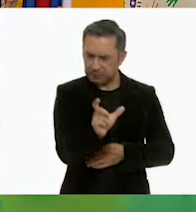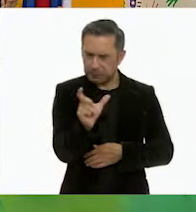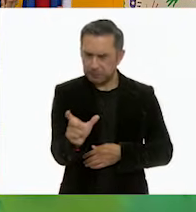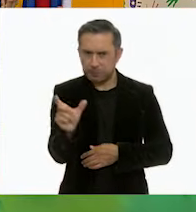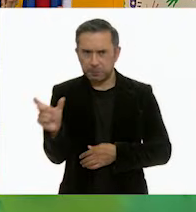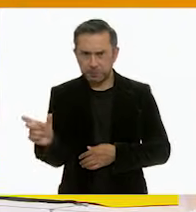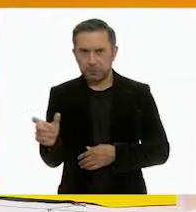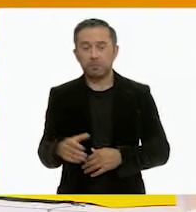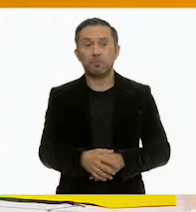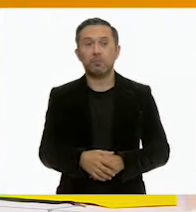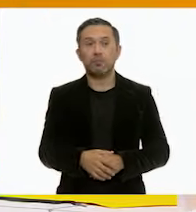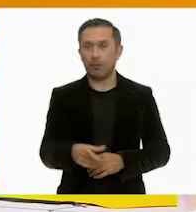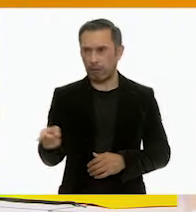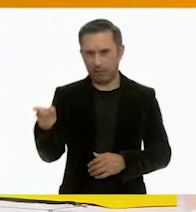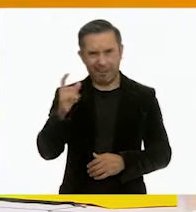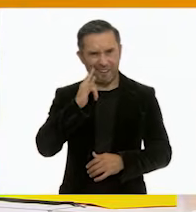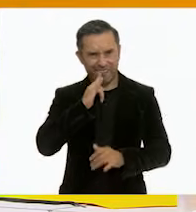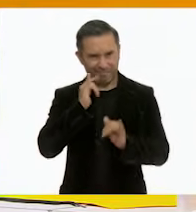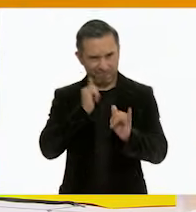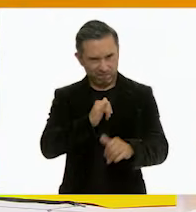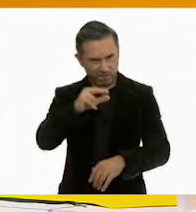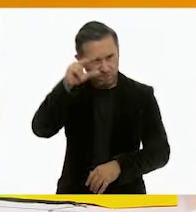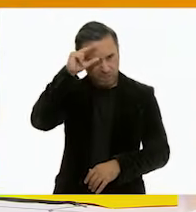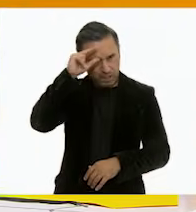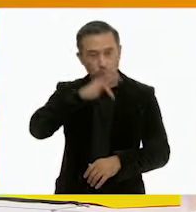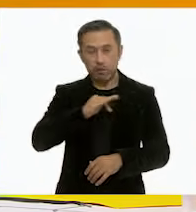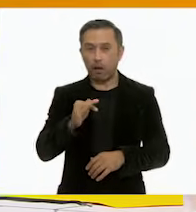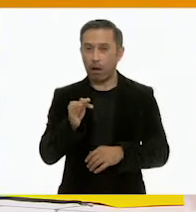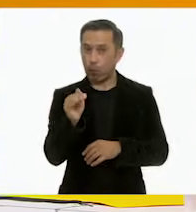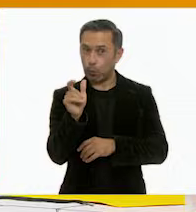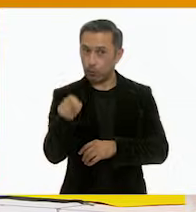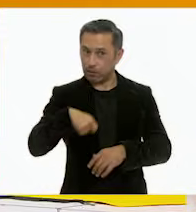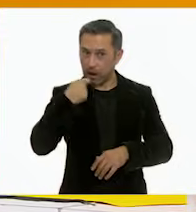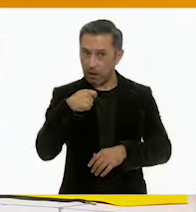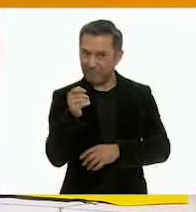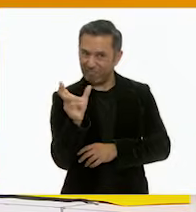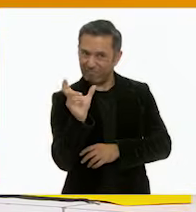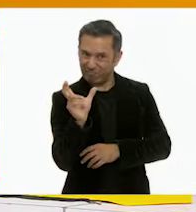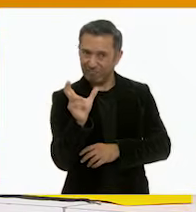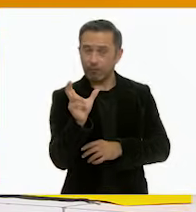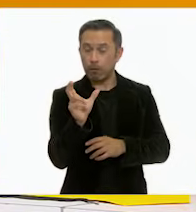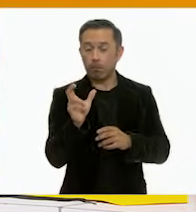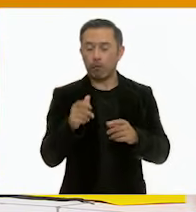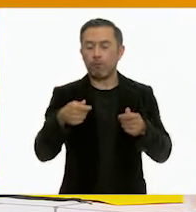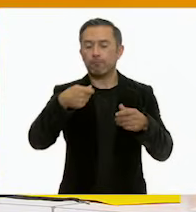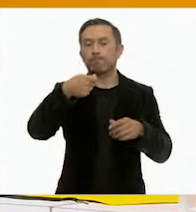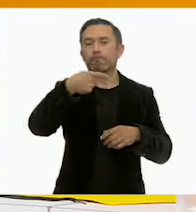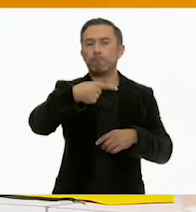muy listo, utilizaba esta cuchara grandotota. Y ponía la cuchara y decía, uno,